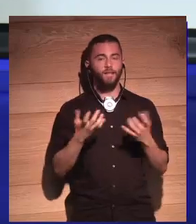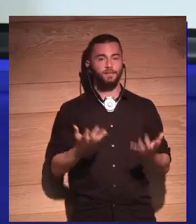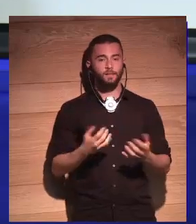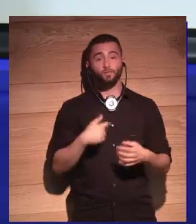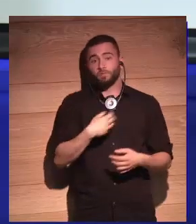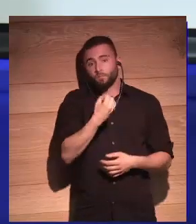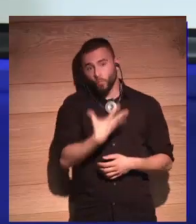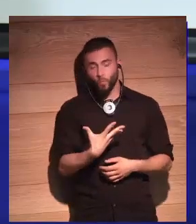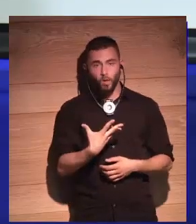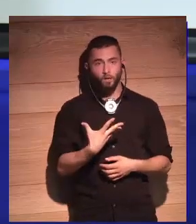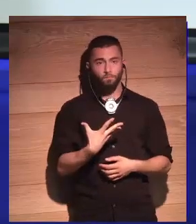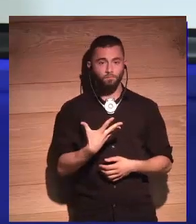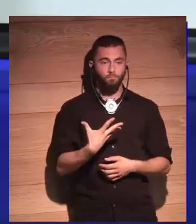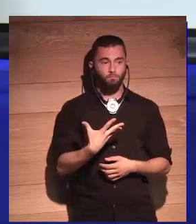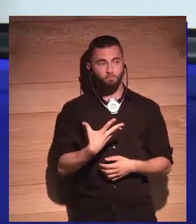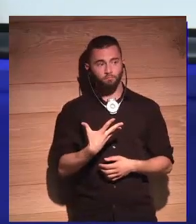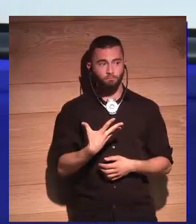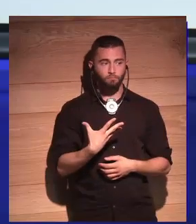Entonces, bueno,